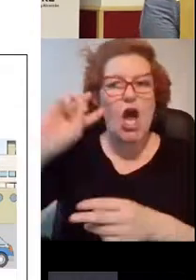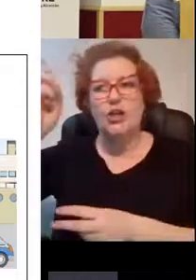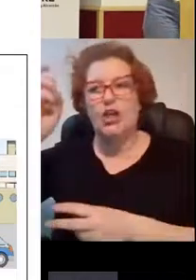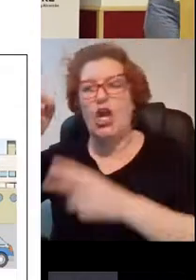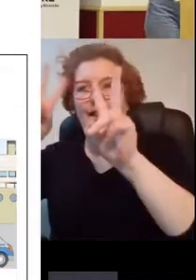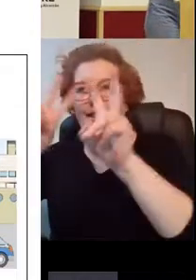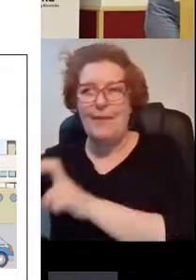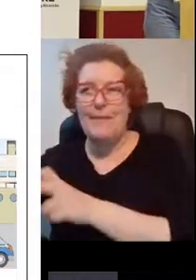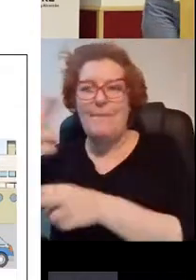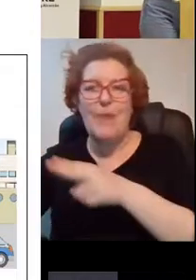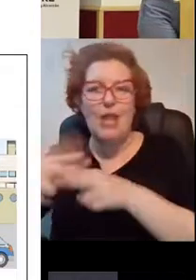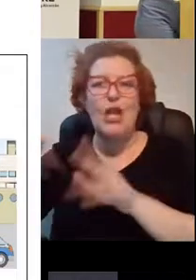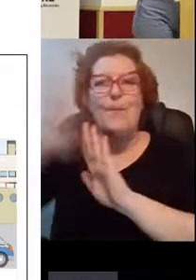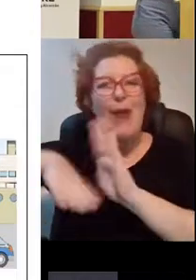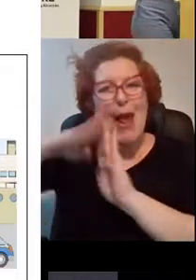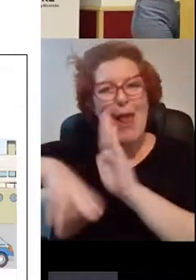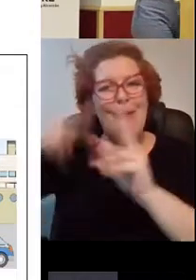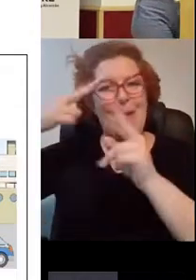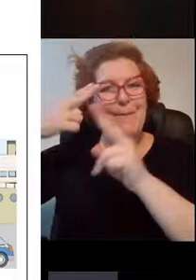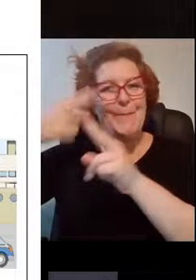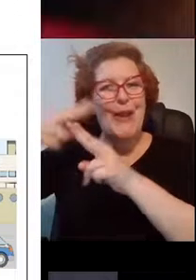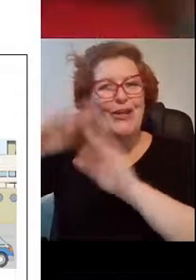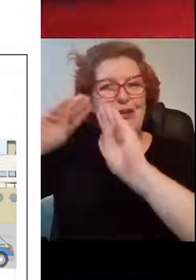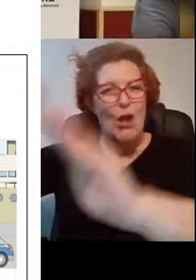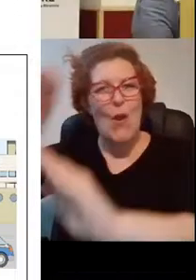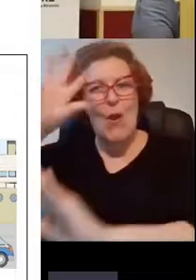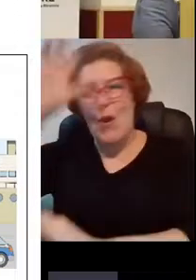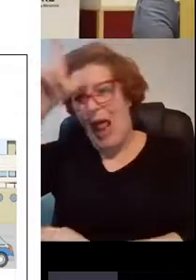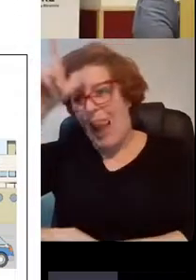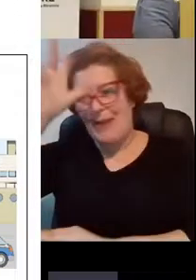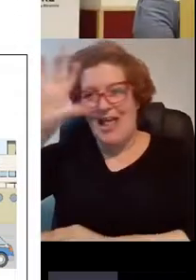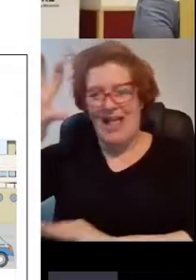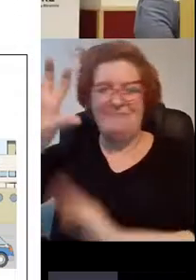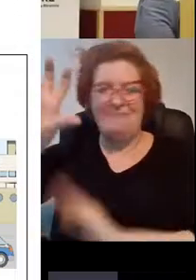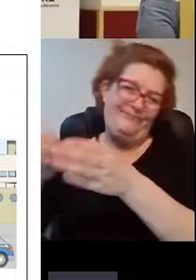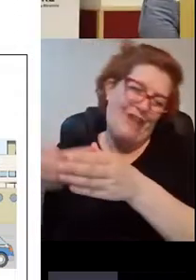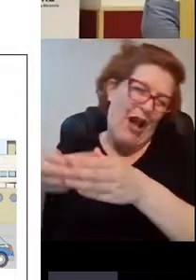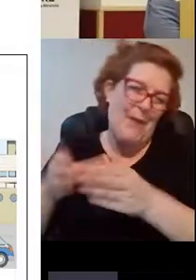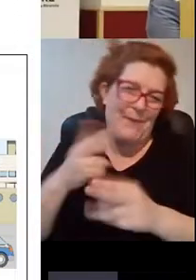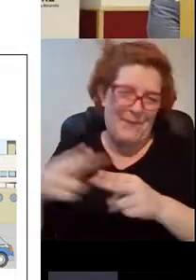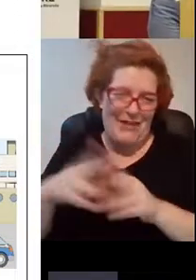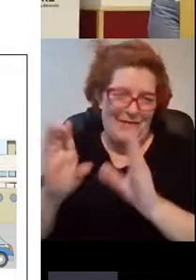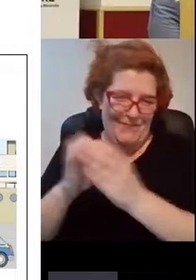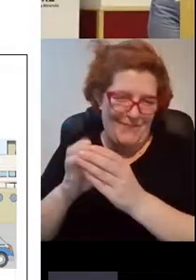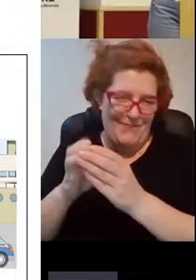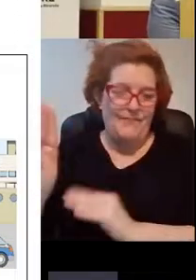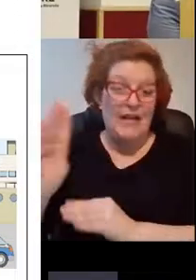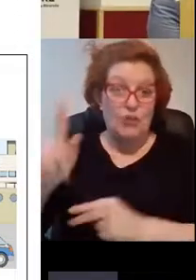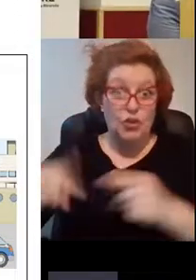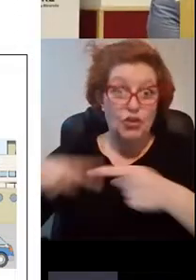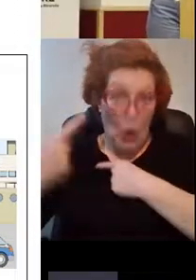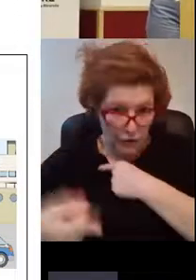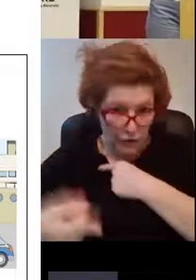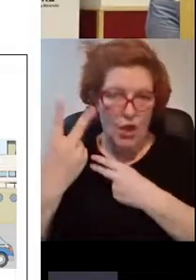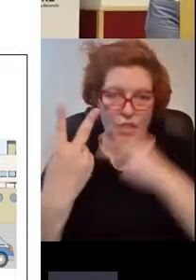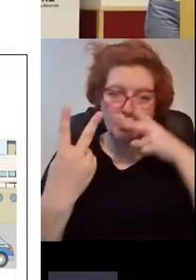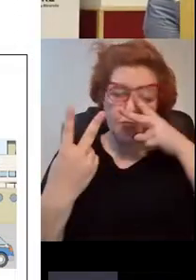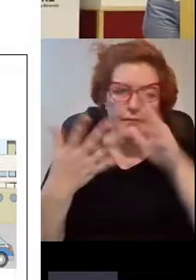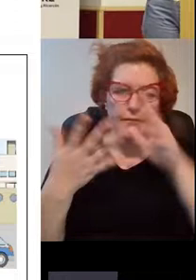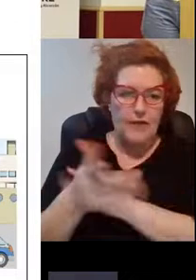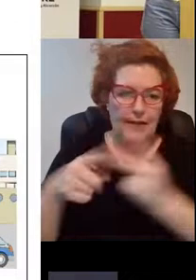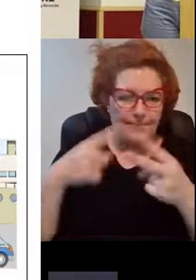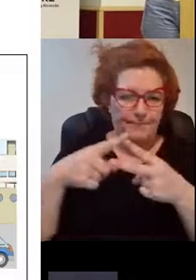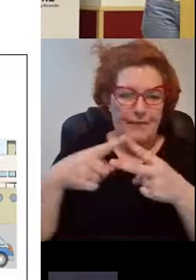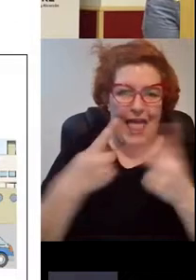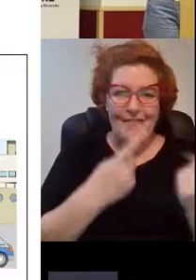de programas políticos de los partidos en Alemania. Esto tiene dos consecuencias. Por un lado, es que necesitamos